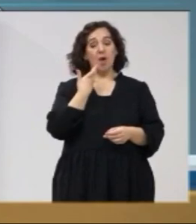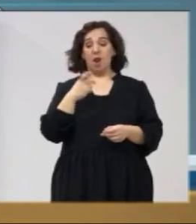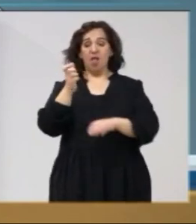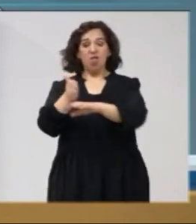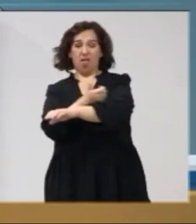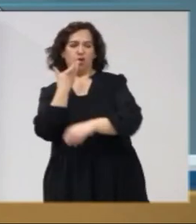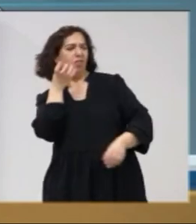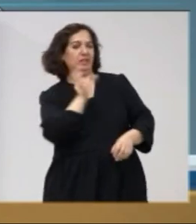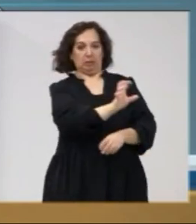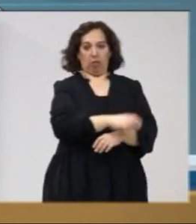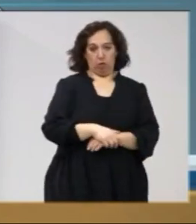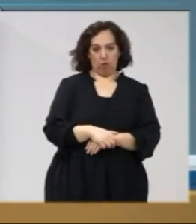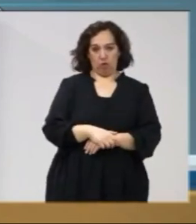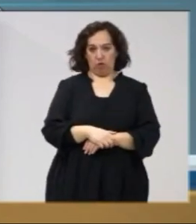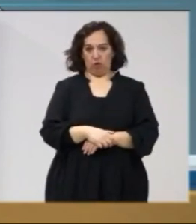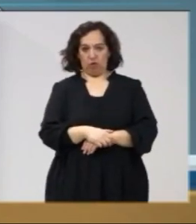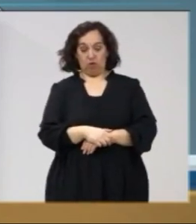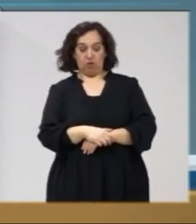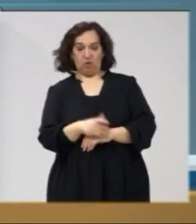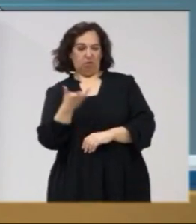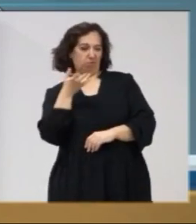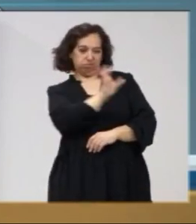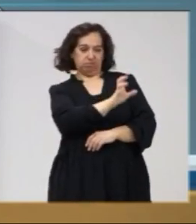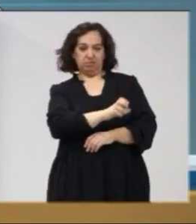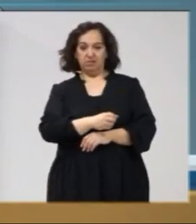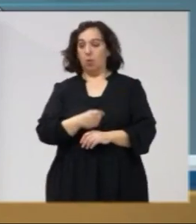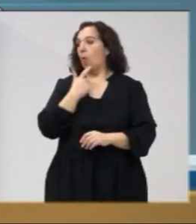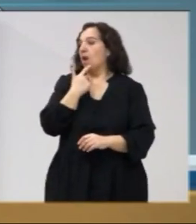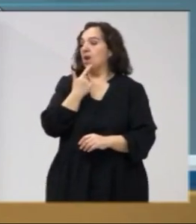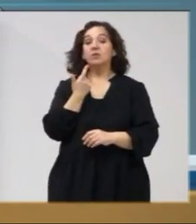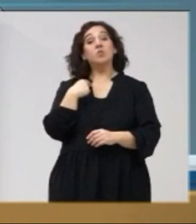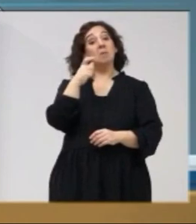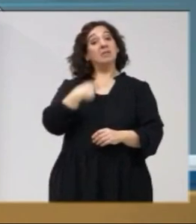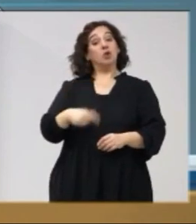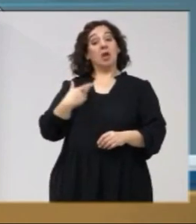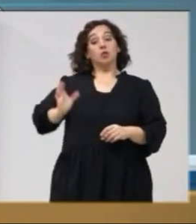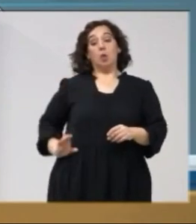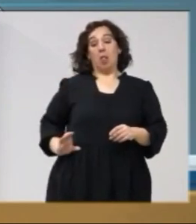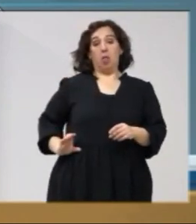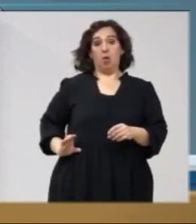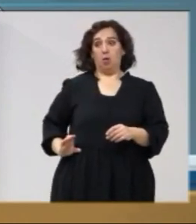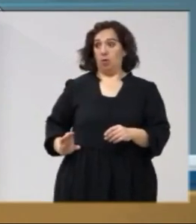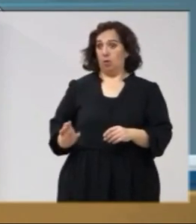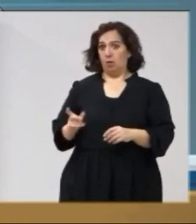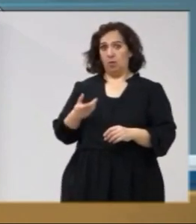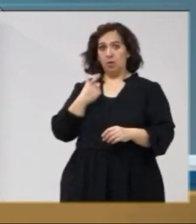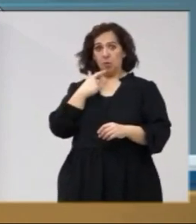ciudadano. ¿Merece la pena para una persona con un sueldo que tenía mayor que el